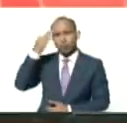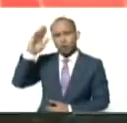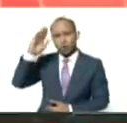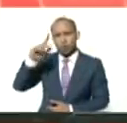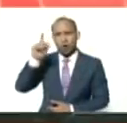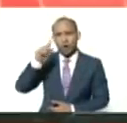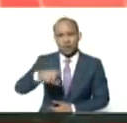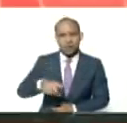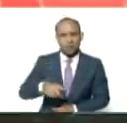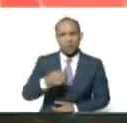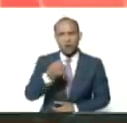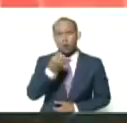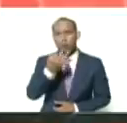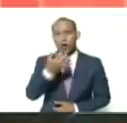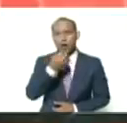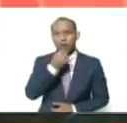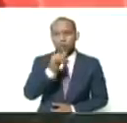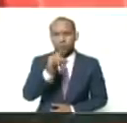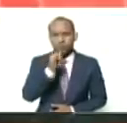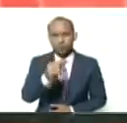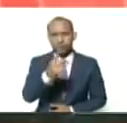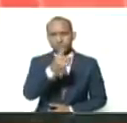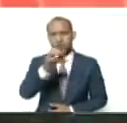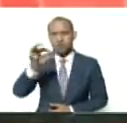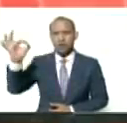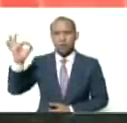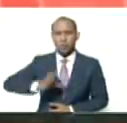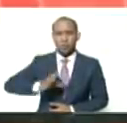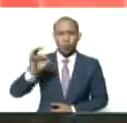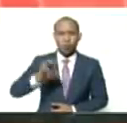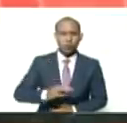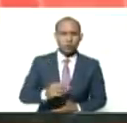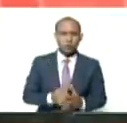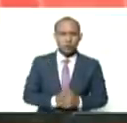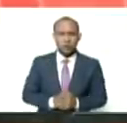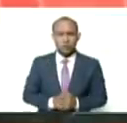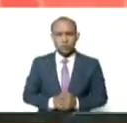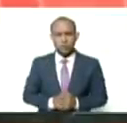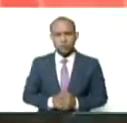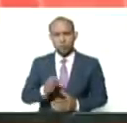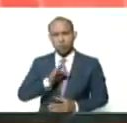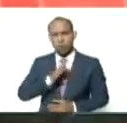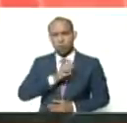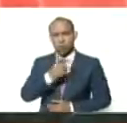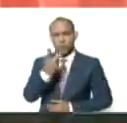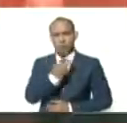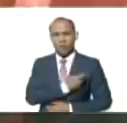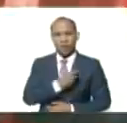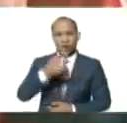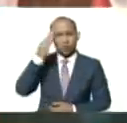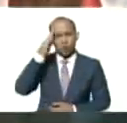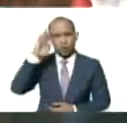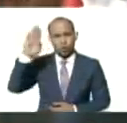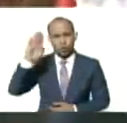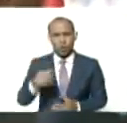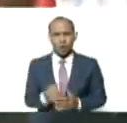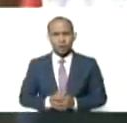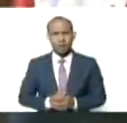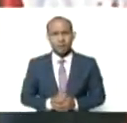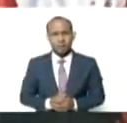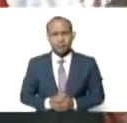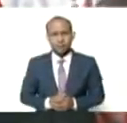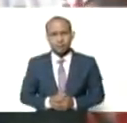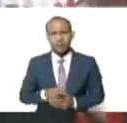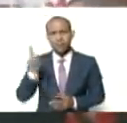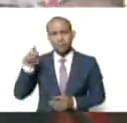muy buenas noticias de sus resultados, 100%, la Soberana 2, la vacuna Abdala. Además, una vacuna